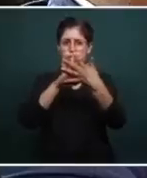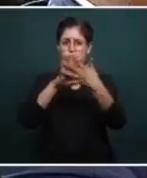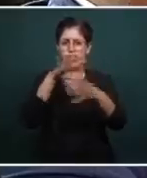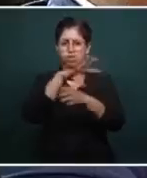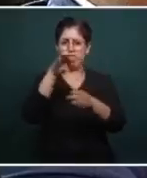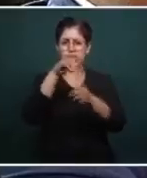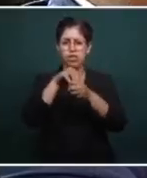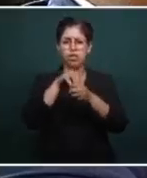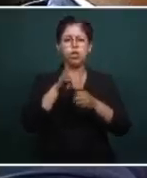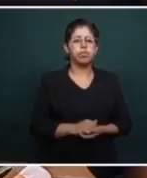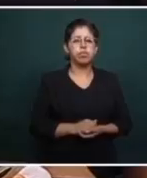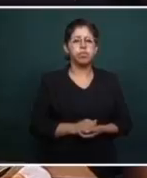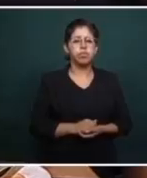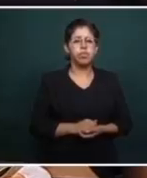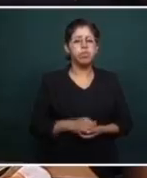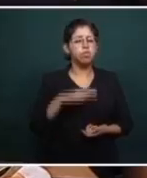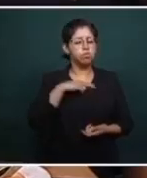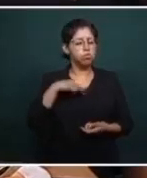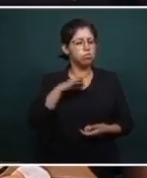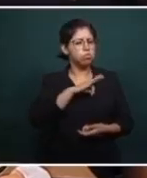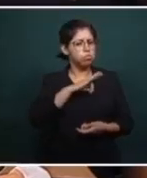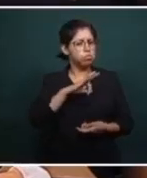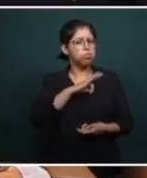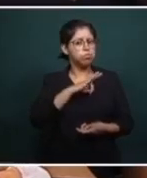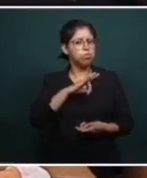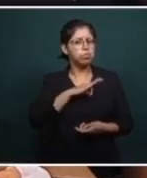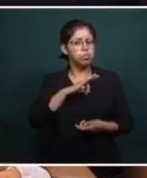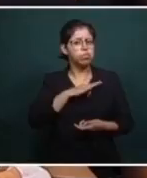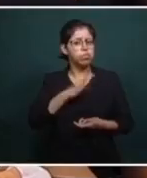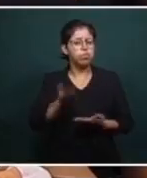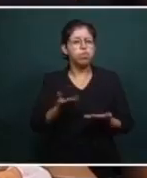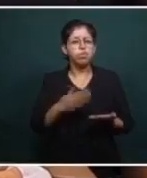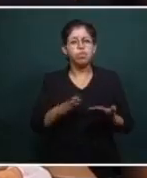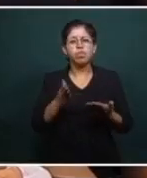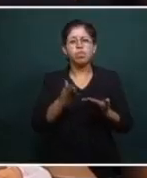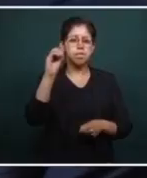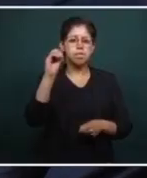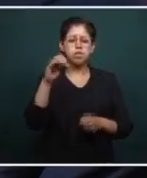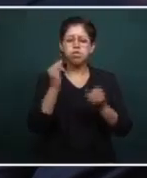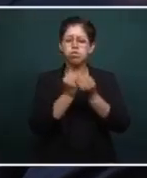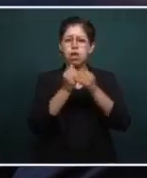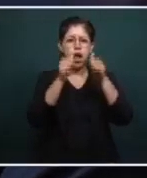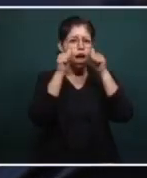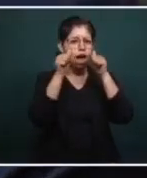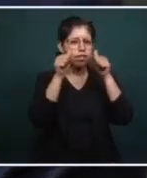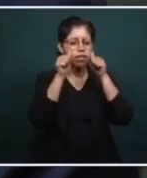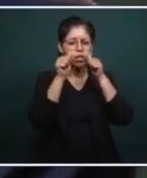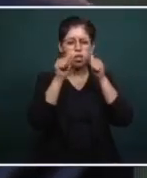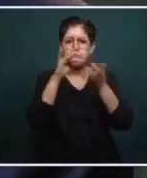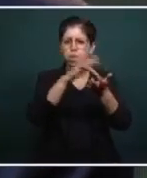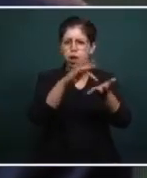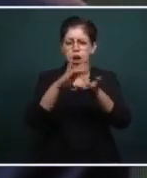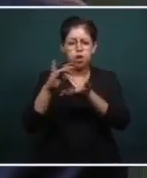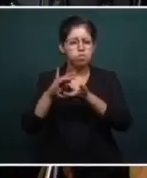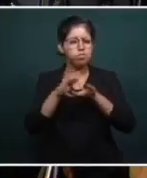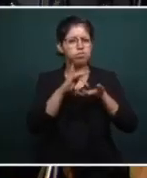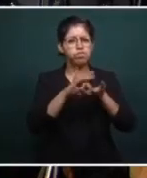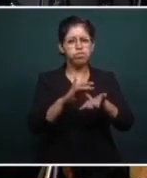entre ellos 8 mexicanos. Y hoy, el secretario de Relaciones Exteriores, Marcelo